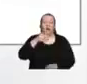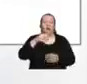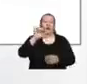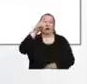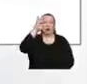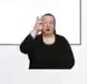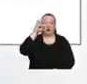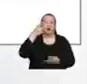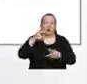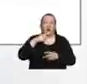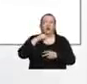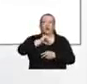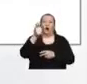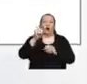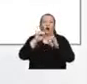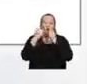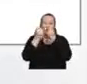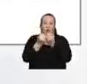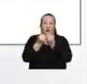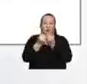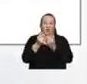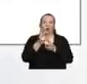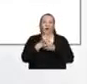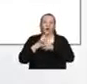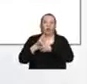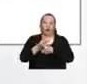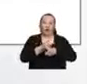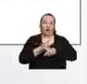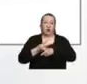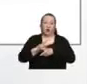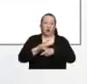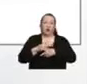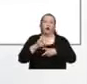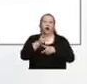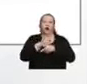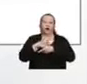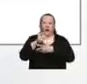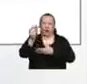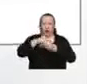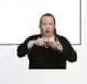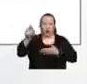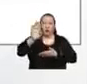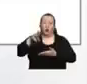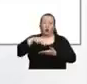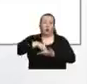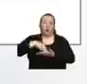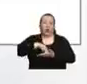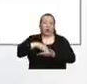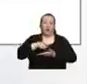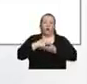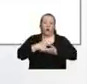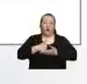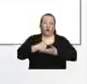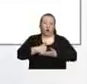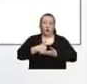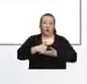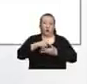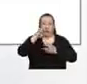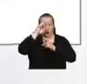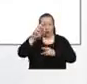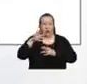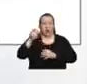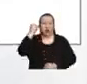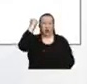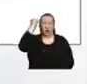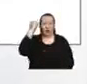este parte de la ley panameño una figura que existe el consejo con la aprobación unánime de sus miembros y los beneficiarios que usted estén derechos sobre al menos el